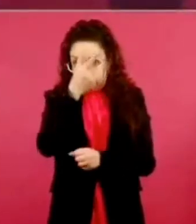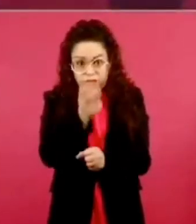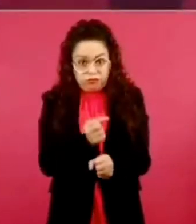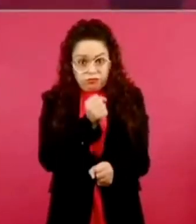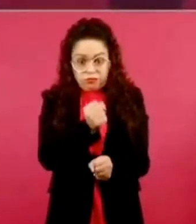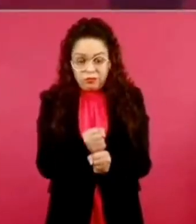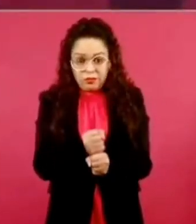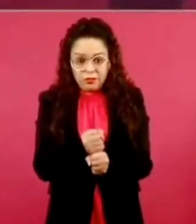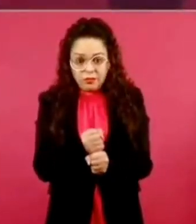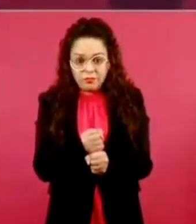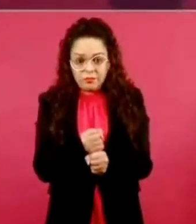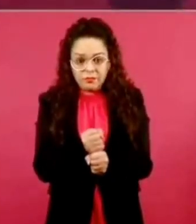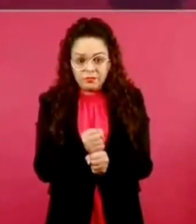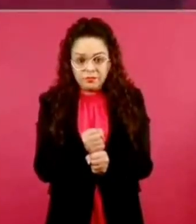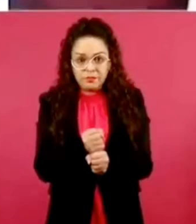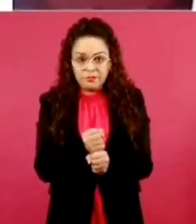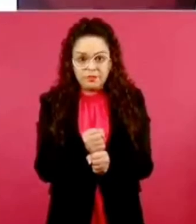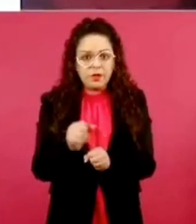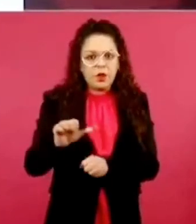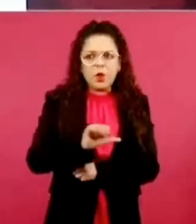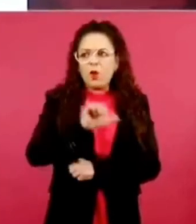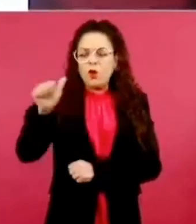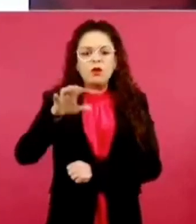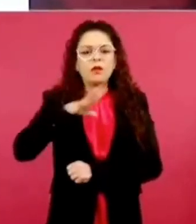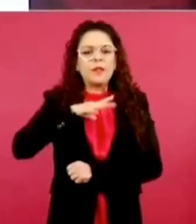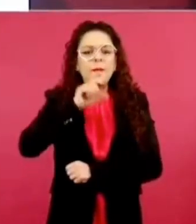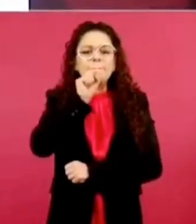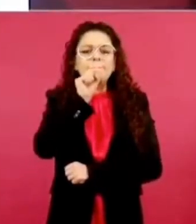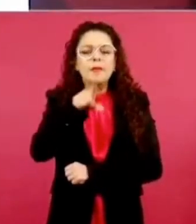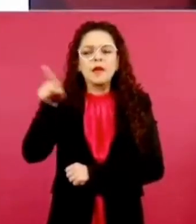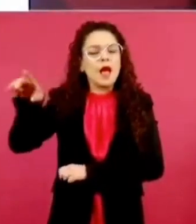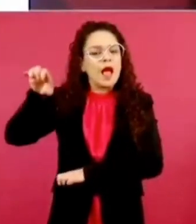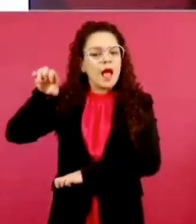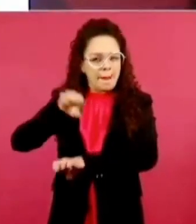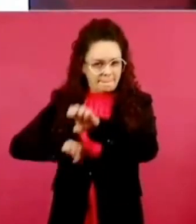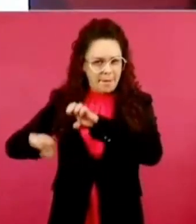que cambian, o sea,